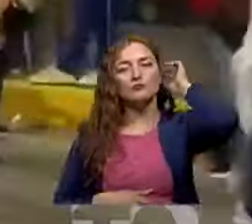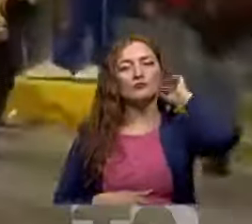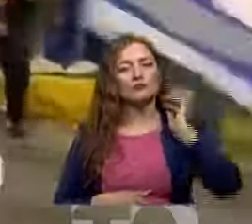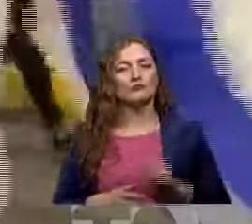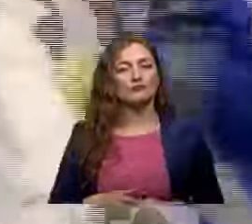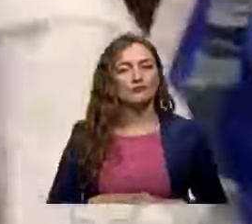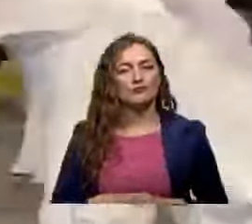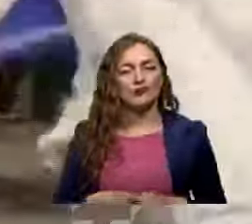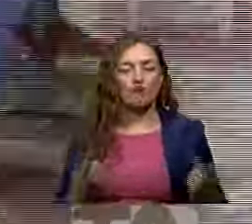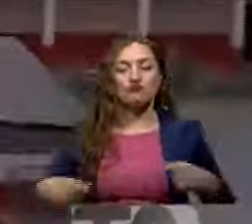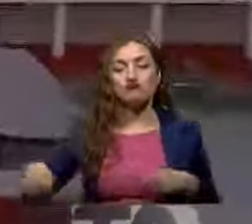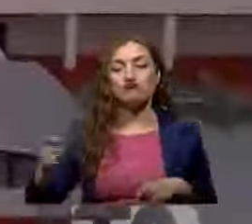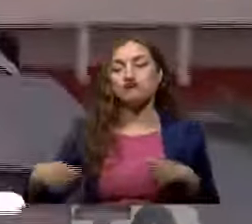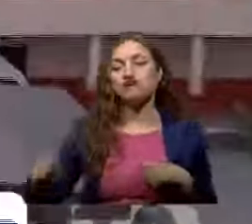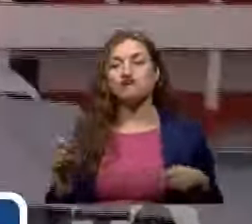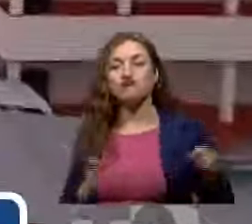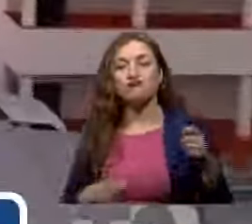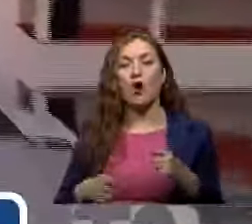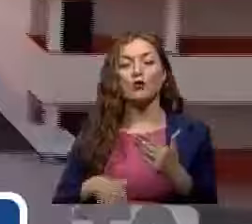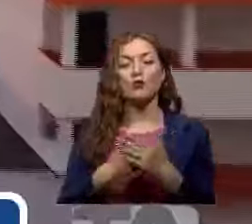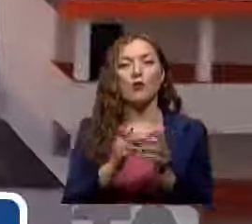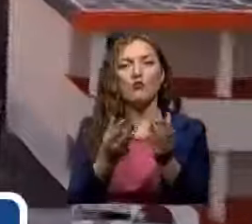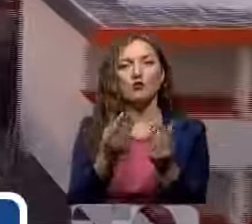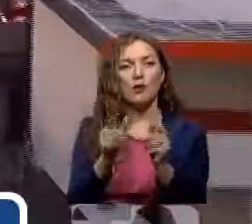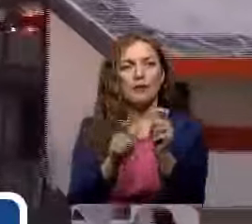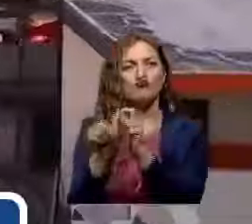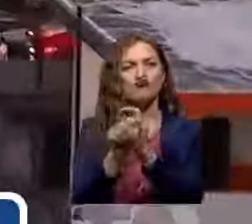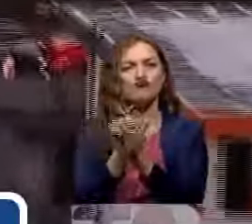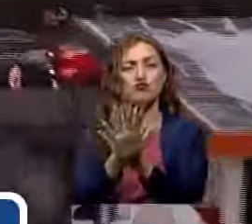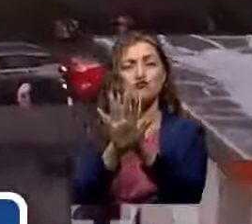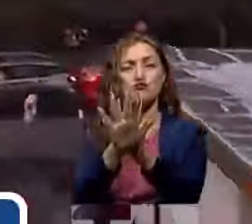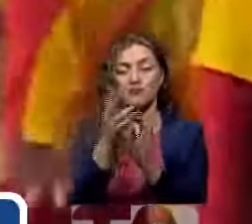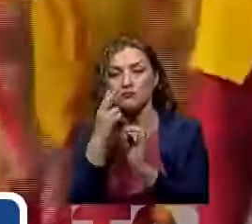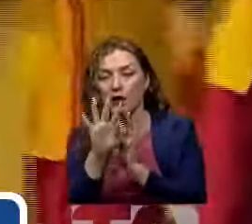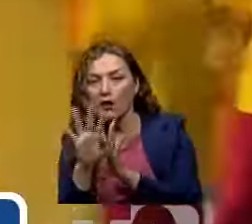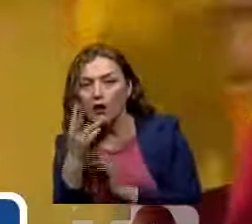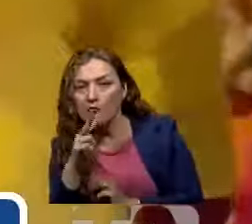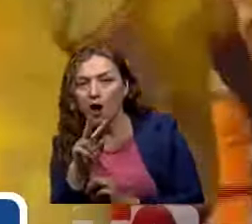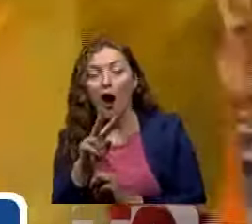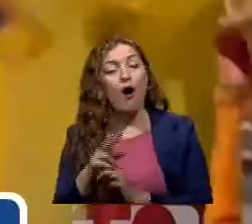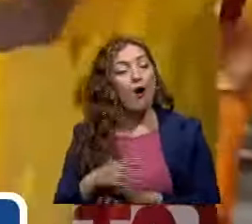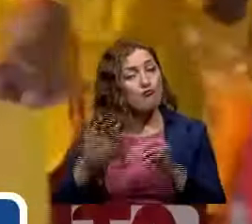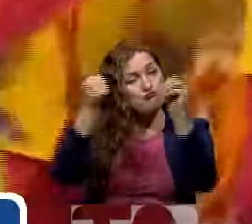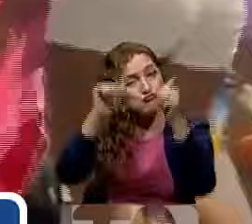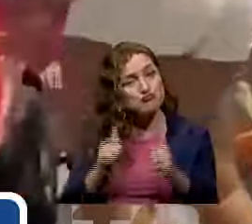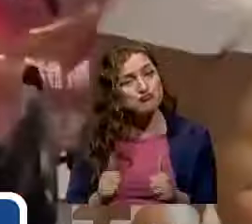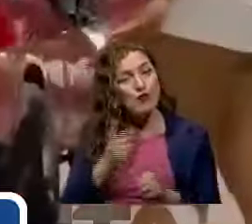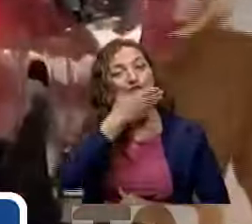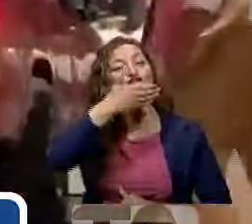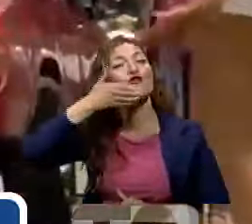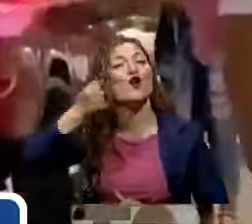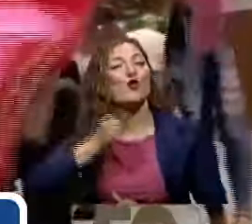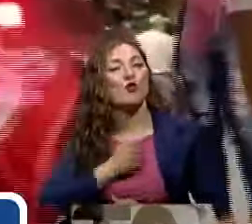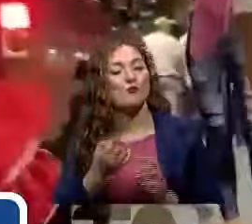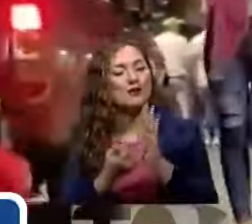Al ritmo de la tradicional marimba, miles de personas se deleitaron con presentaciones artísticas que demostraron lo mejor del folclore